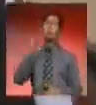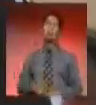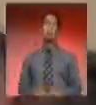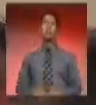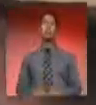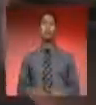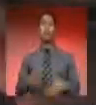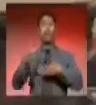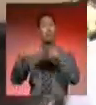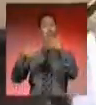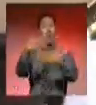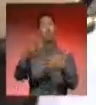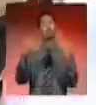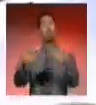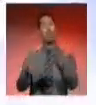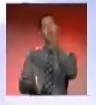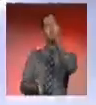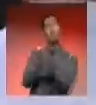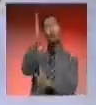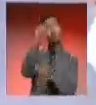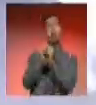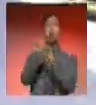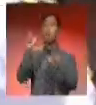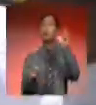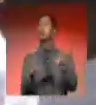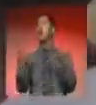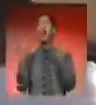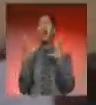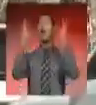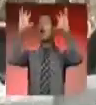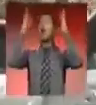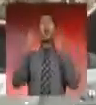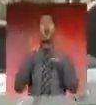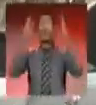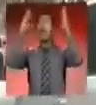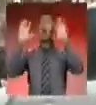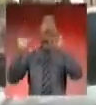se retiró del evento en medio del júbilo de los presentes.